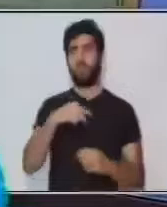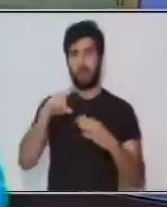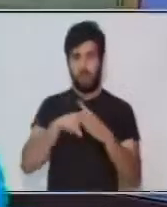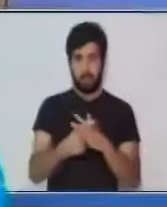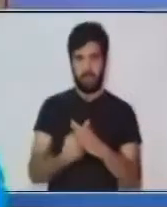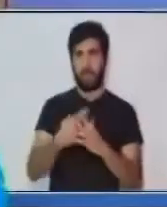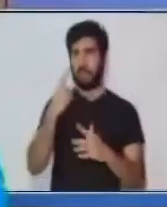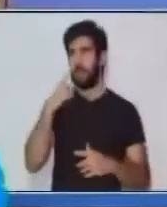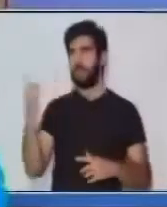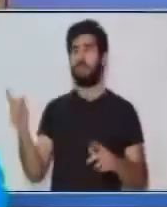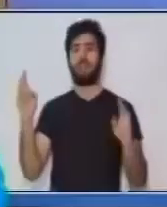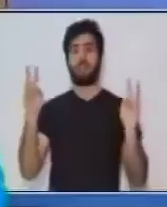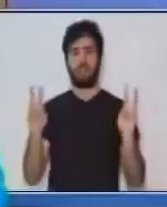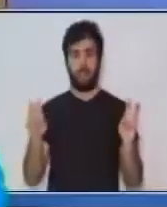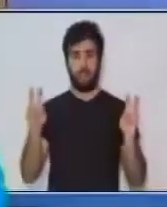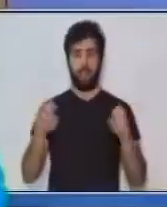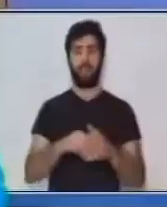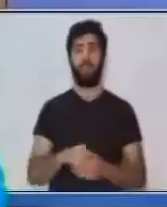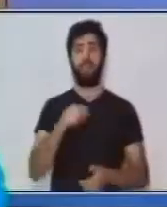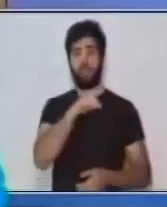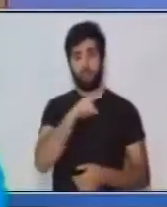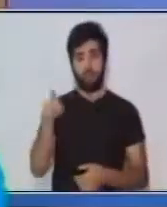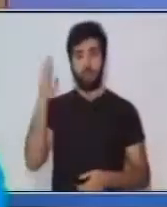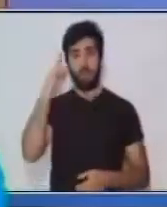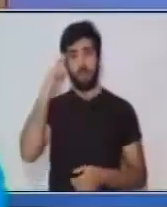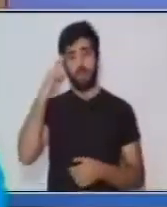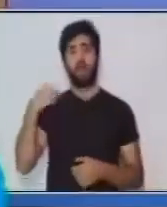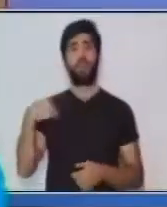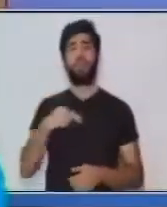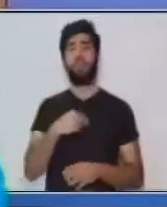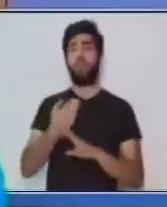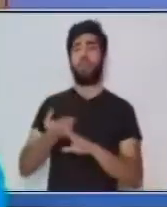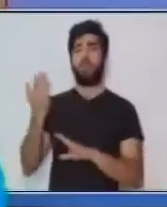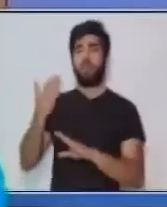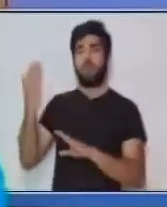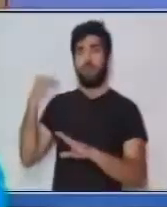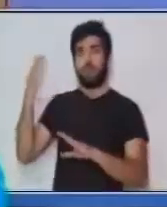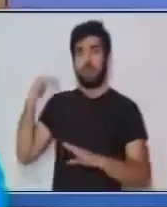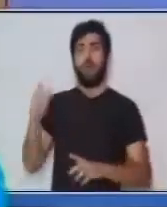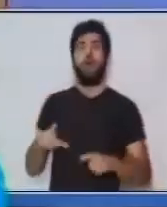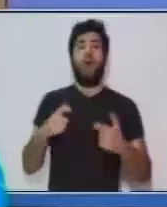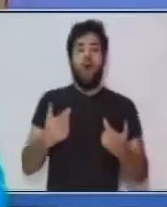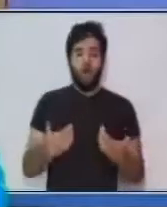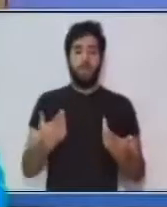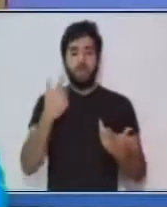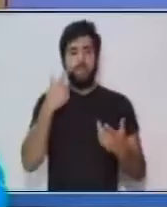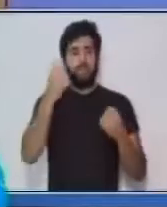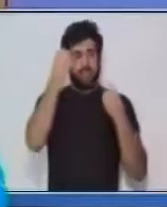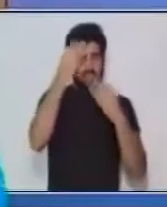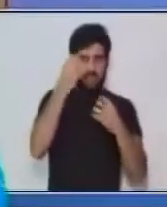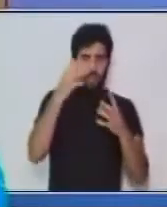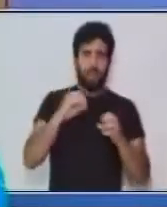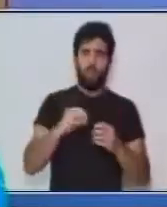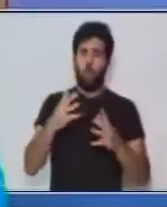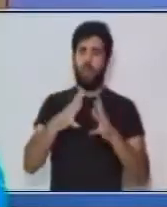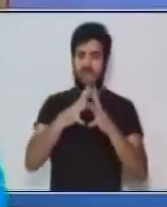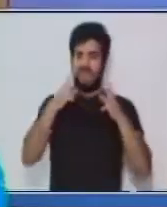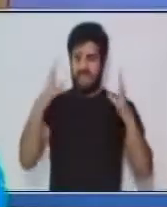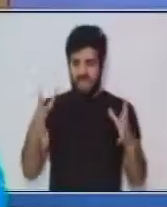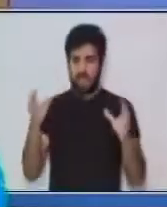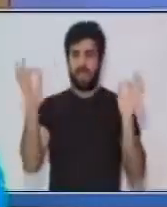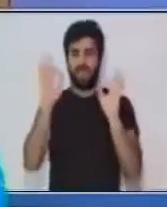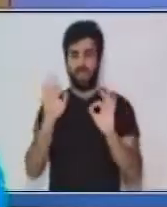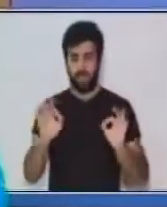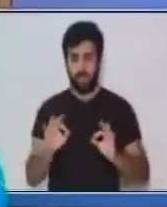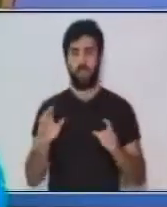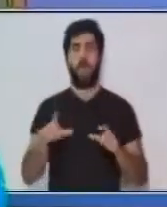este tema. Si nosotros podemos recordar, hemos estado observando las fuentes de información masiva y hemos hablado acerca de